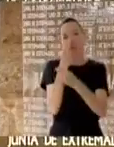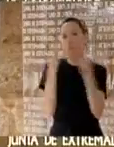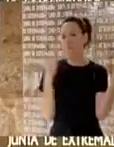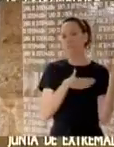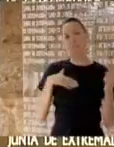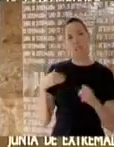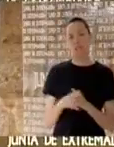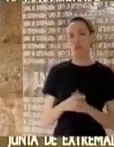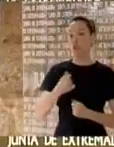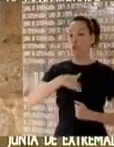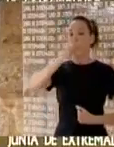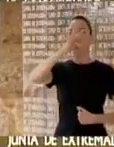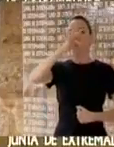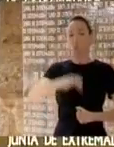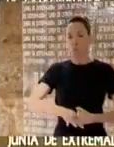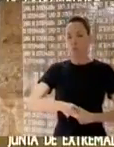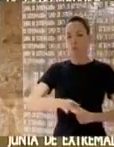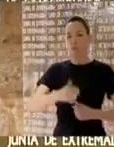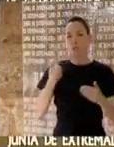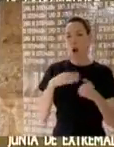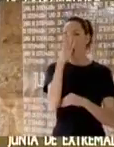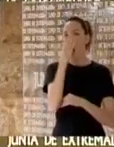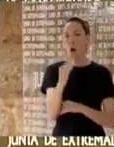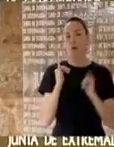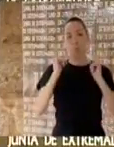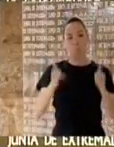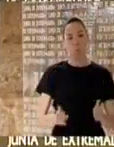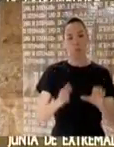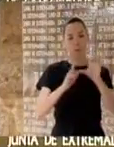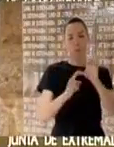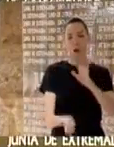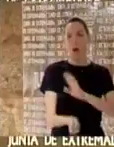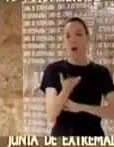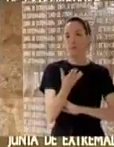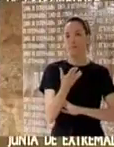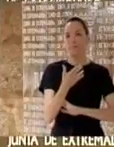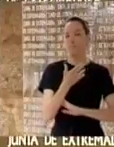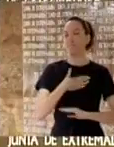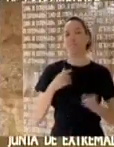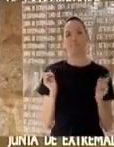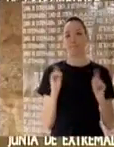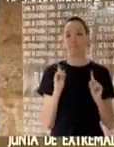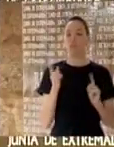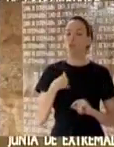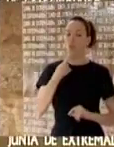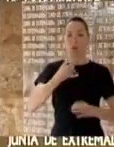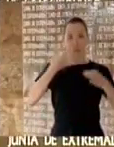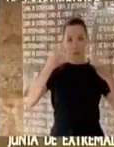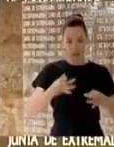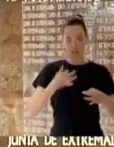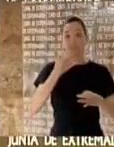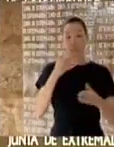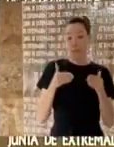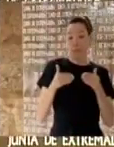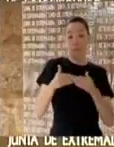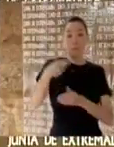no voy a prometer que llegue el AVE a Extremadura. Yo voy a empeñar mi palabra en que si soy el próximo presidente del Gobierno,